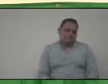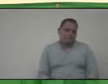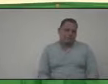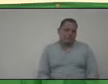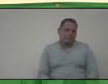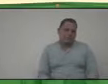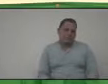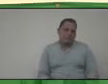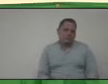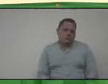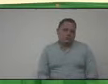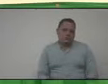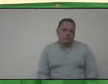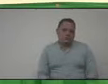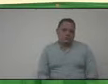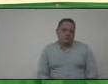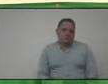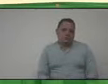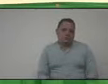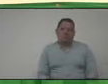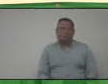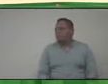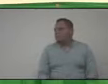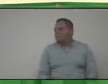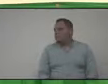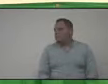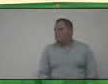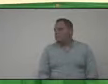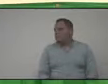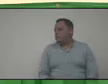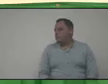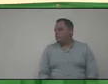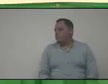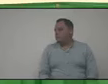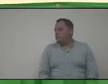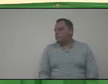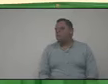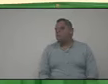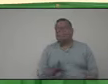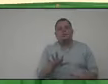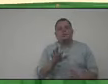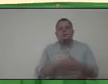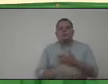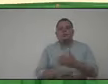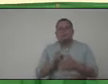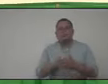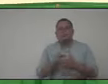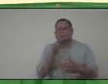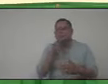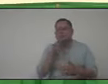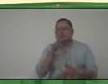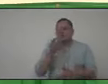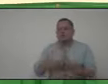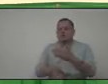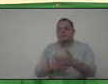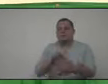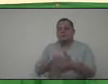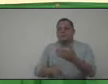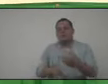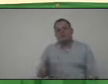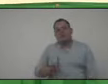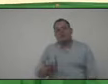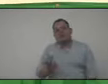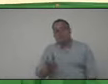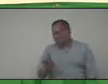Otro tema es aumentar la disponibilidad del stock de medicamentos, que no se restrinja. O sea, nosotros entregamos todos los medicamentos